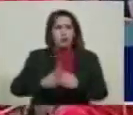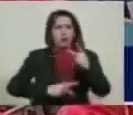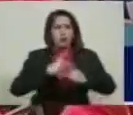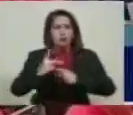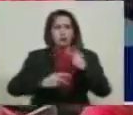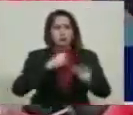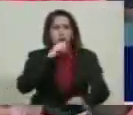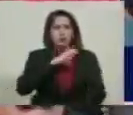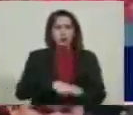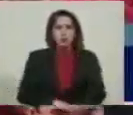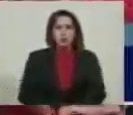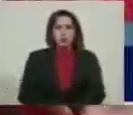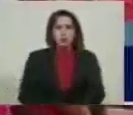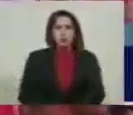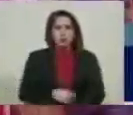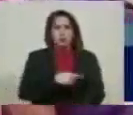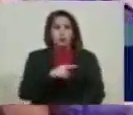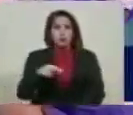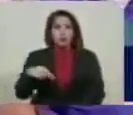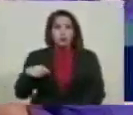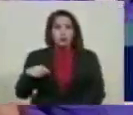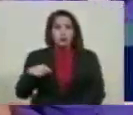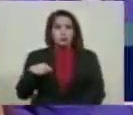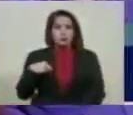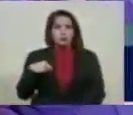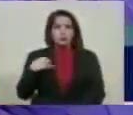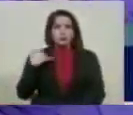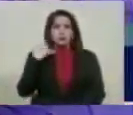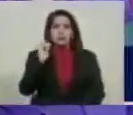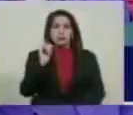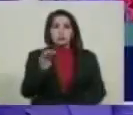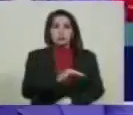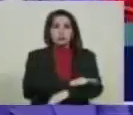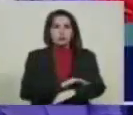Y nosotros estamos en la frontera,